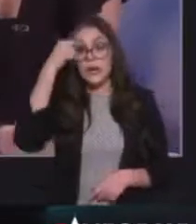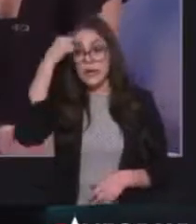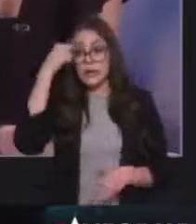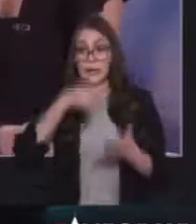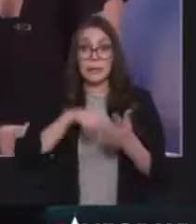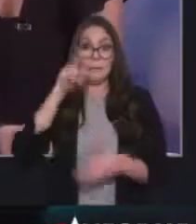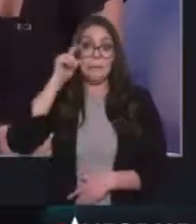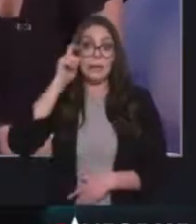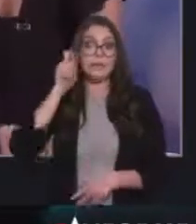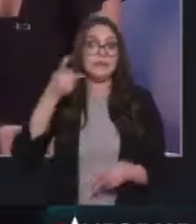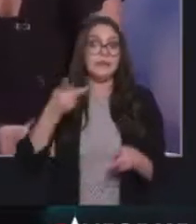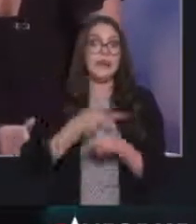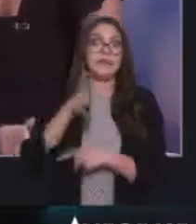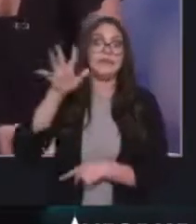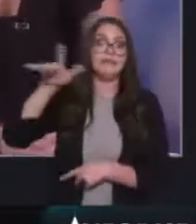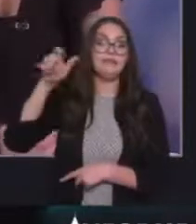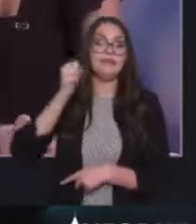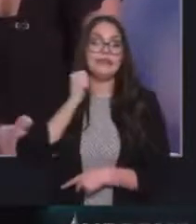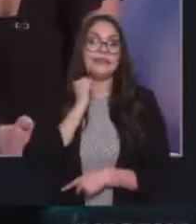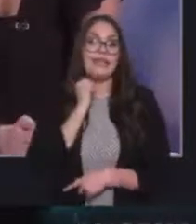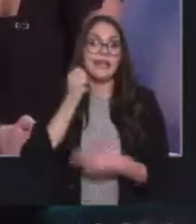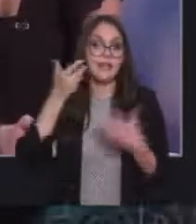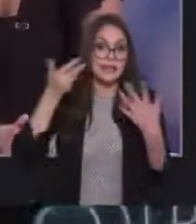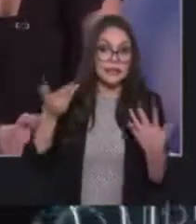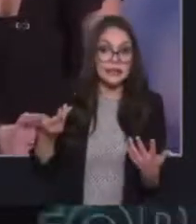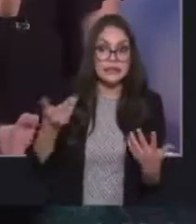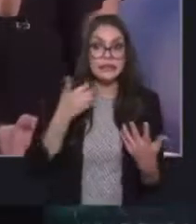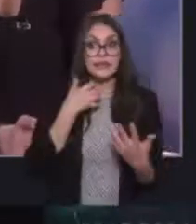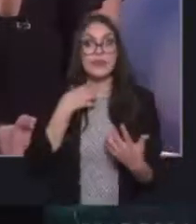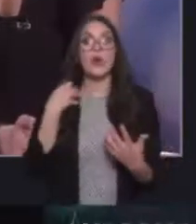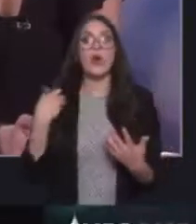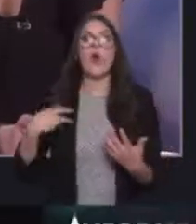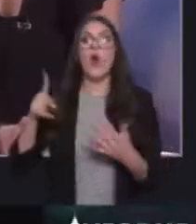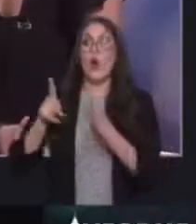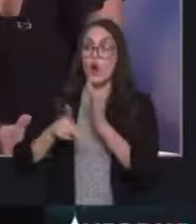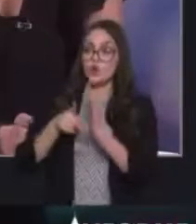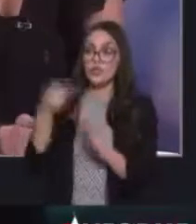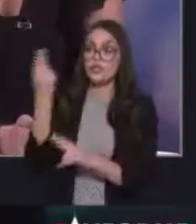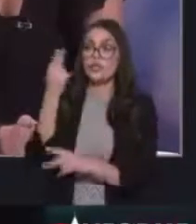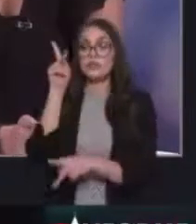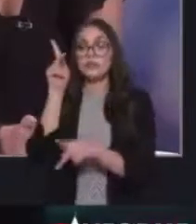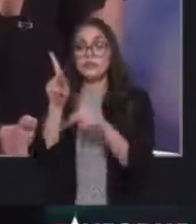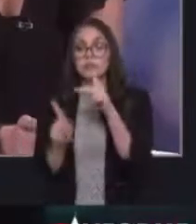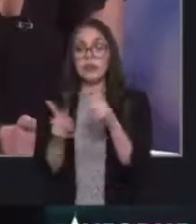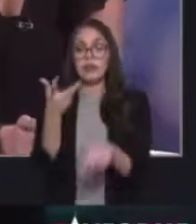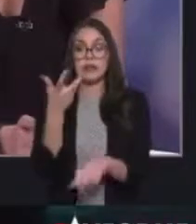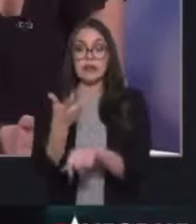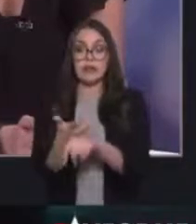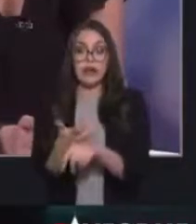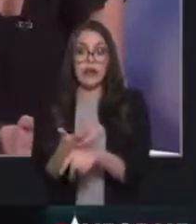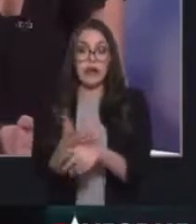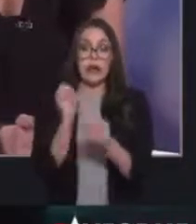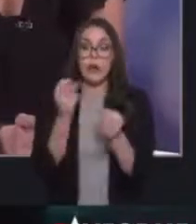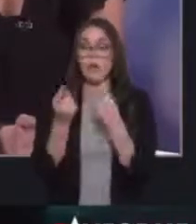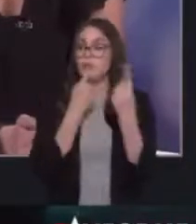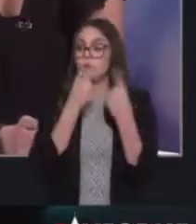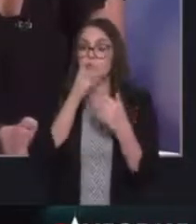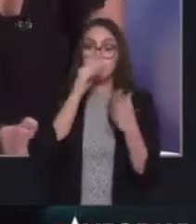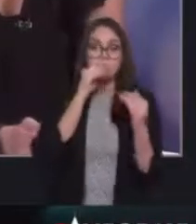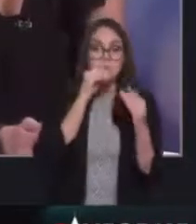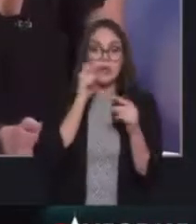las negociaciones? ¿Cuál es el ánimo? ¿Se llamará de nuevo a un receso por razones que no quedan del todo claras, como sucedió el día de